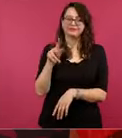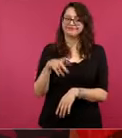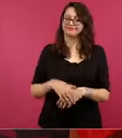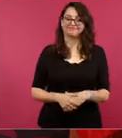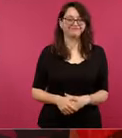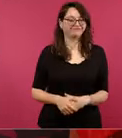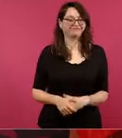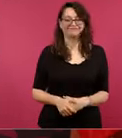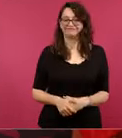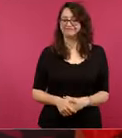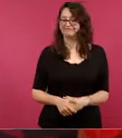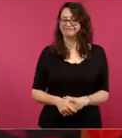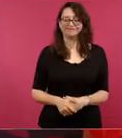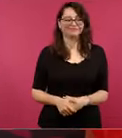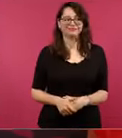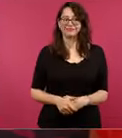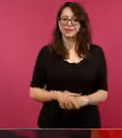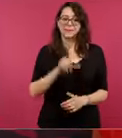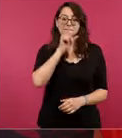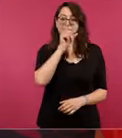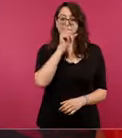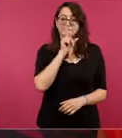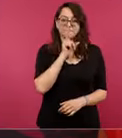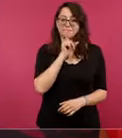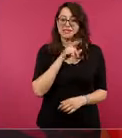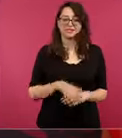Además, Porfirio Díaz, para que no se olvide,